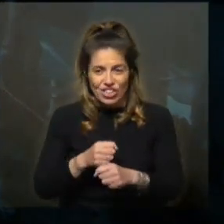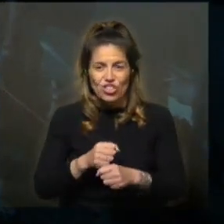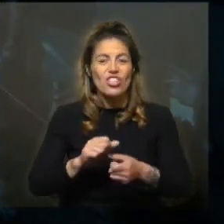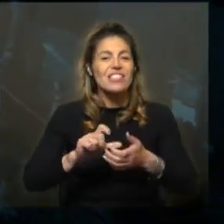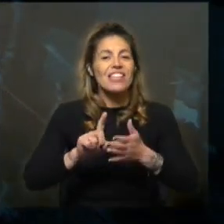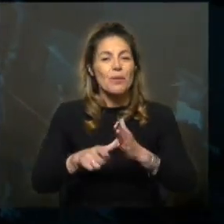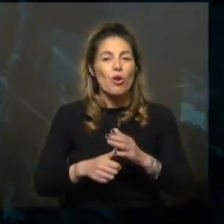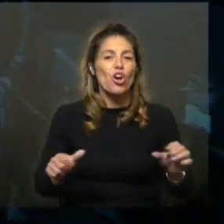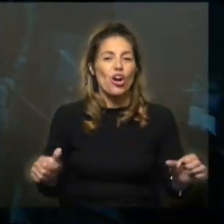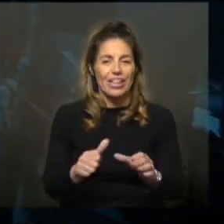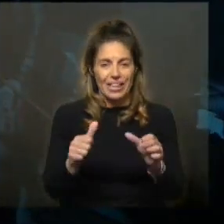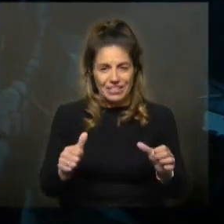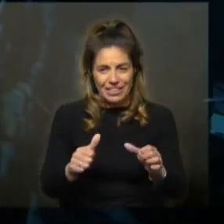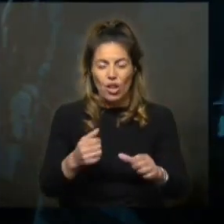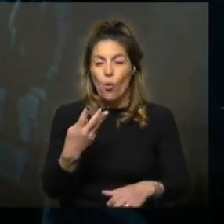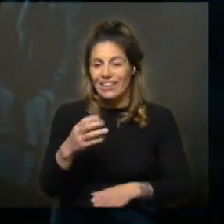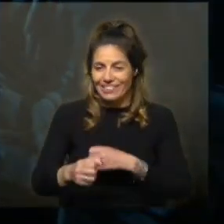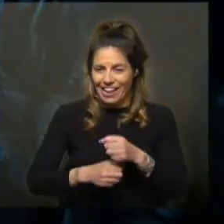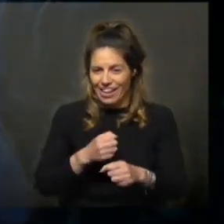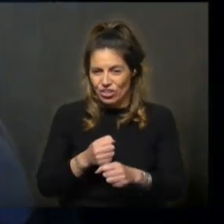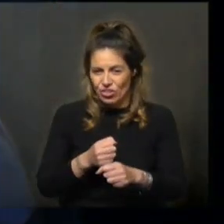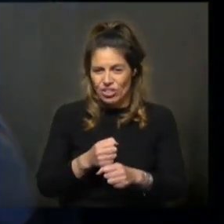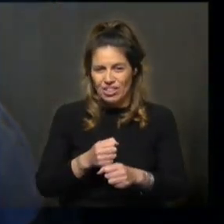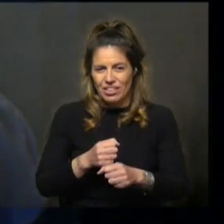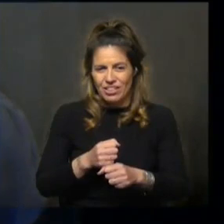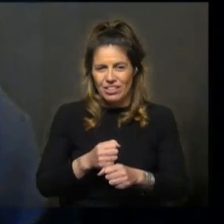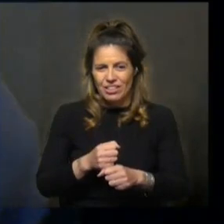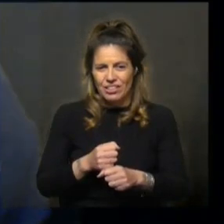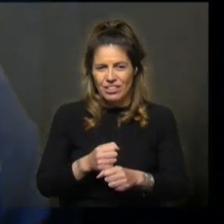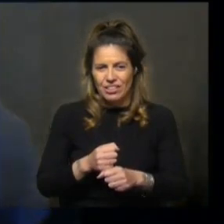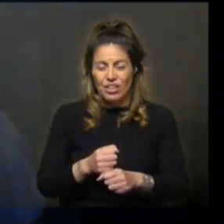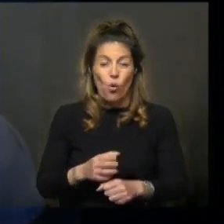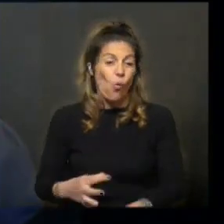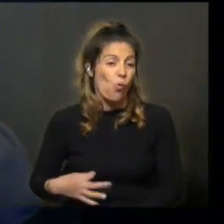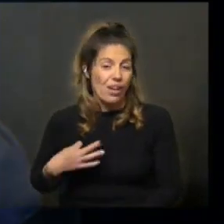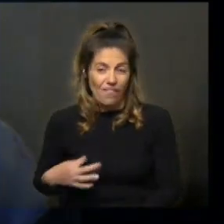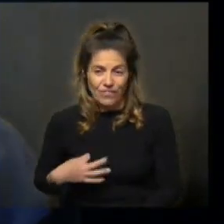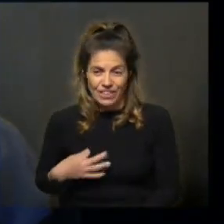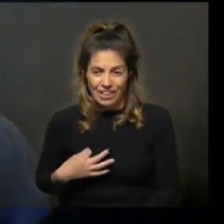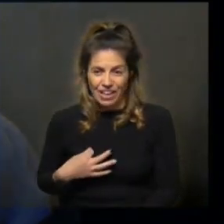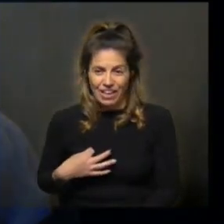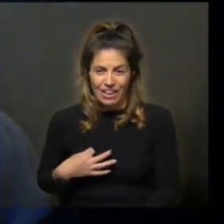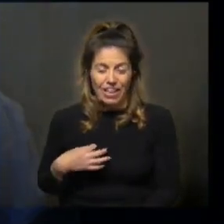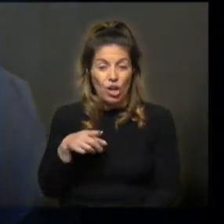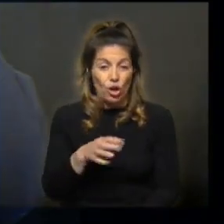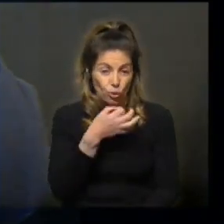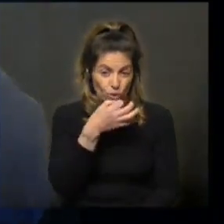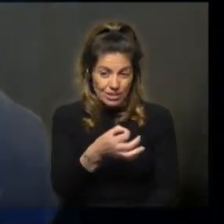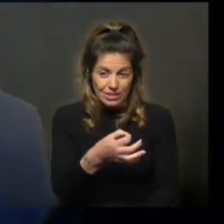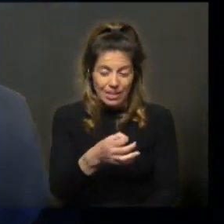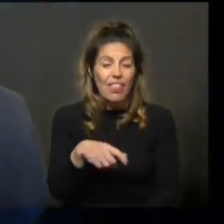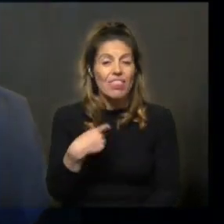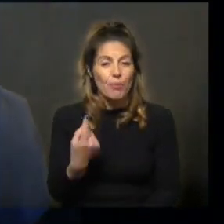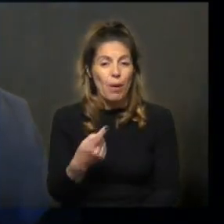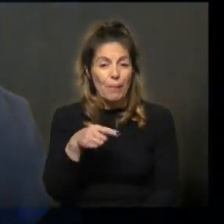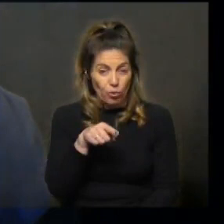hacer la denuncia 40 años o se una vida no este y eso que tú decías después para